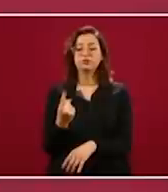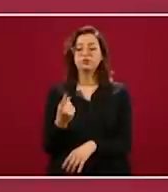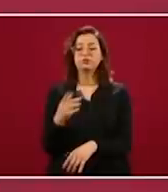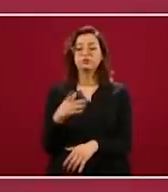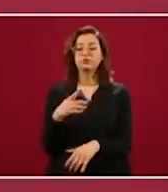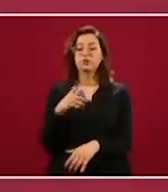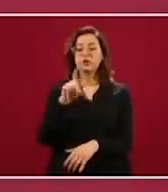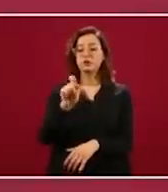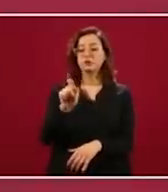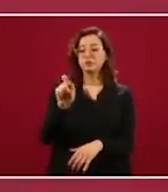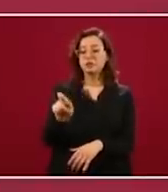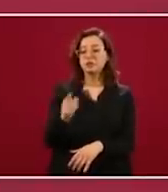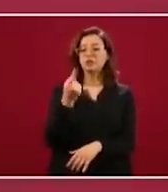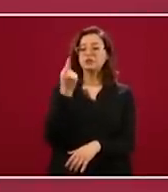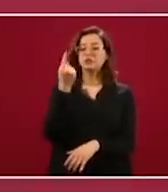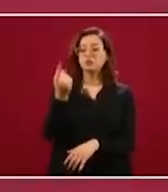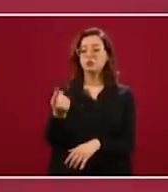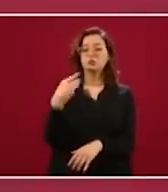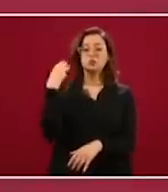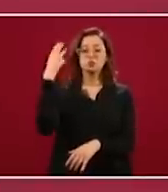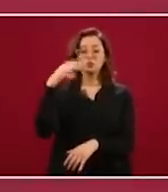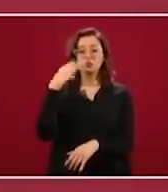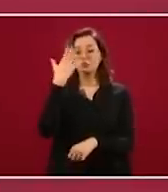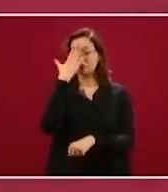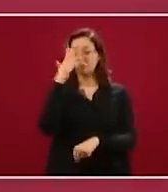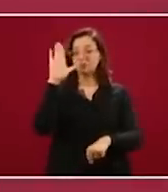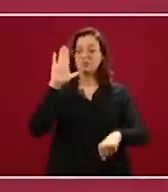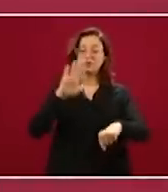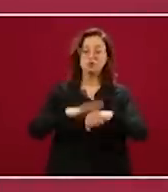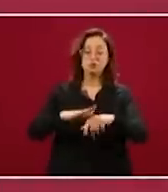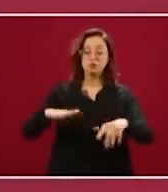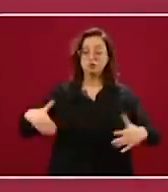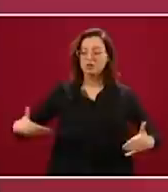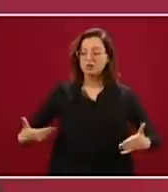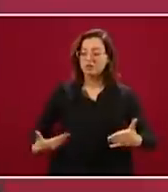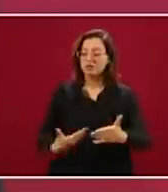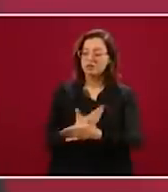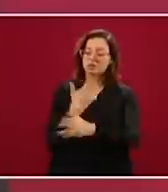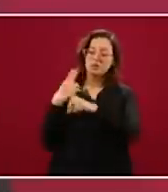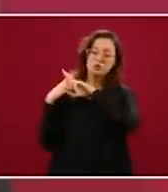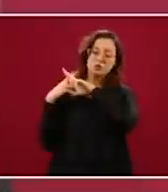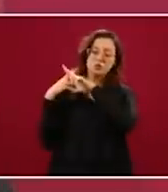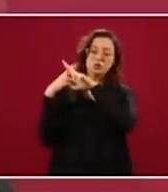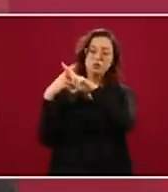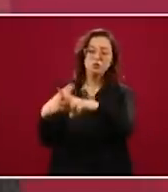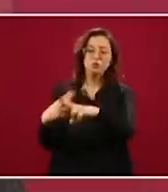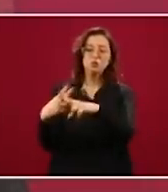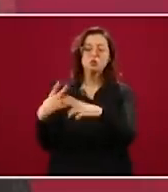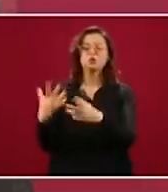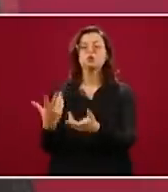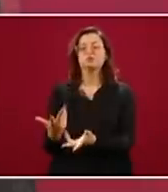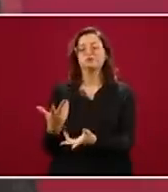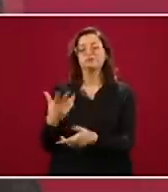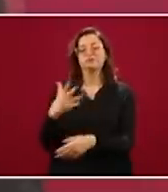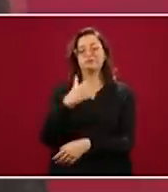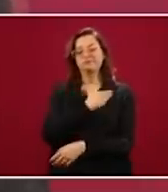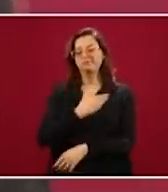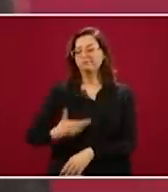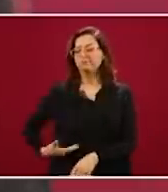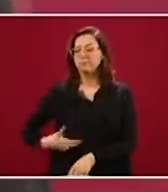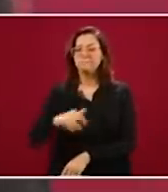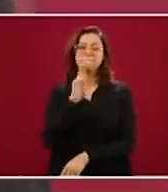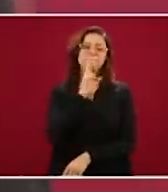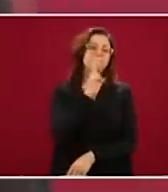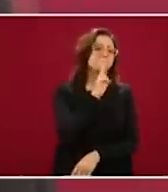conmemoración, la celebración del natalicio del mejor presidente en la historia de México,